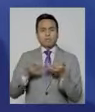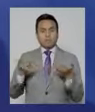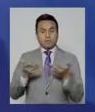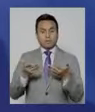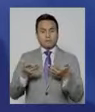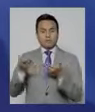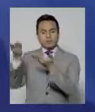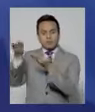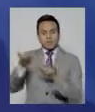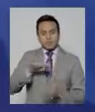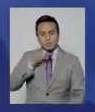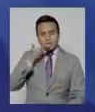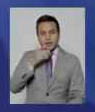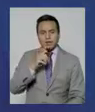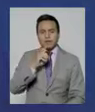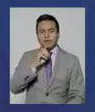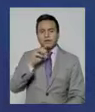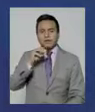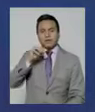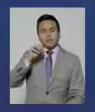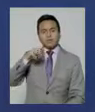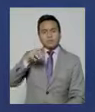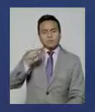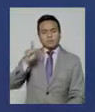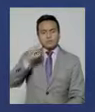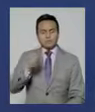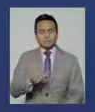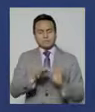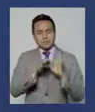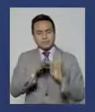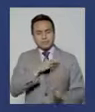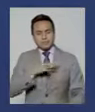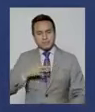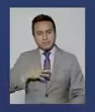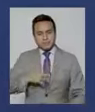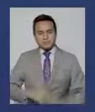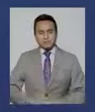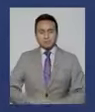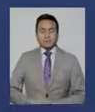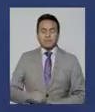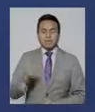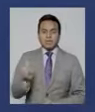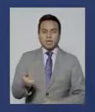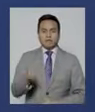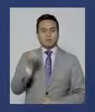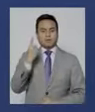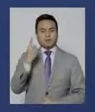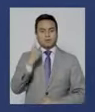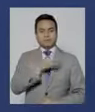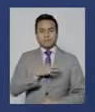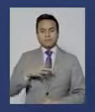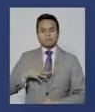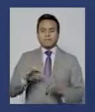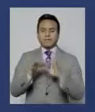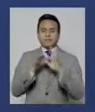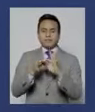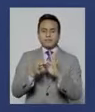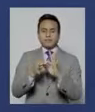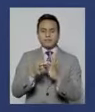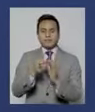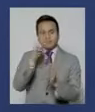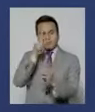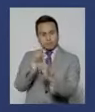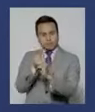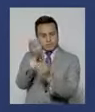le cedo la palabra a Tomás. Gracias, ministro. En primer lugar, el ministro, quería agradecerle personalmente